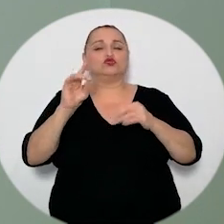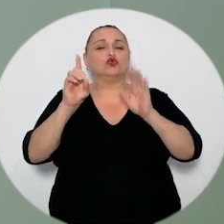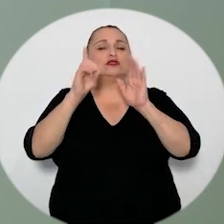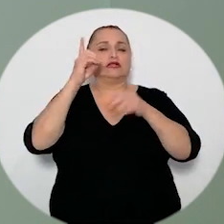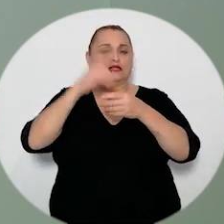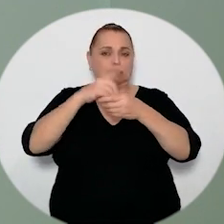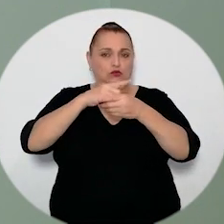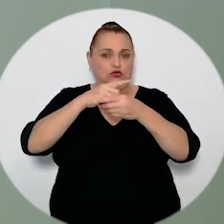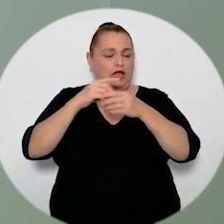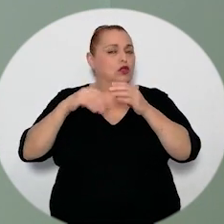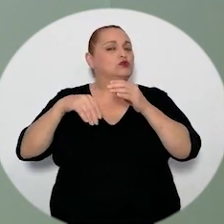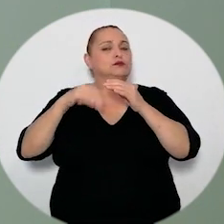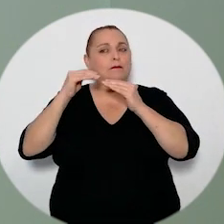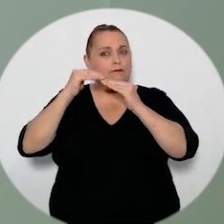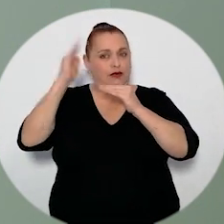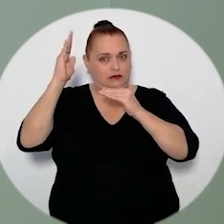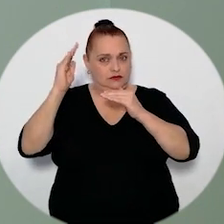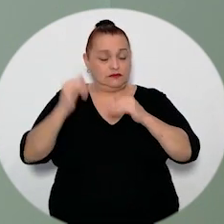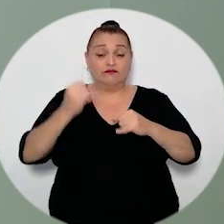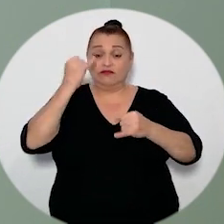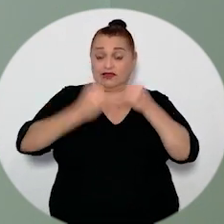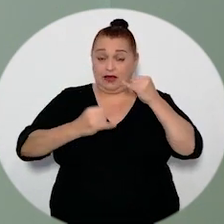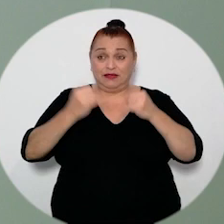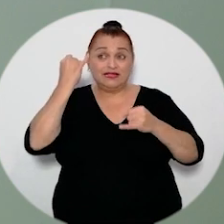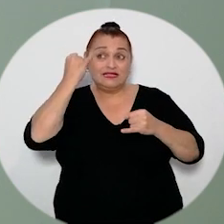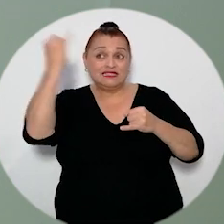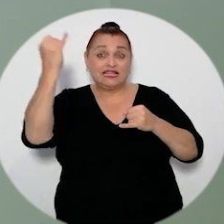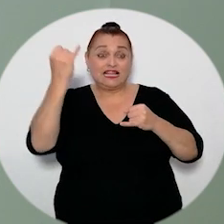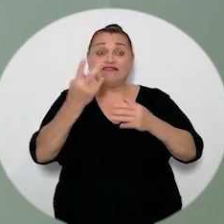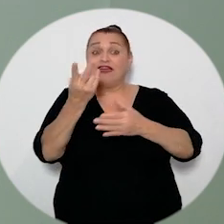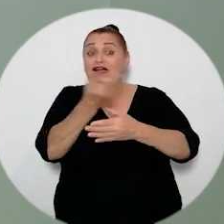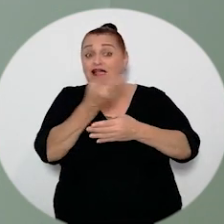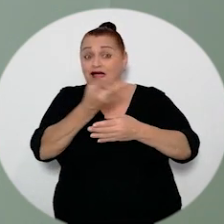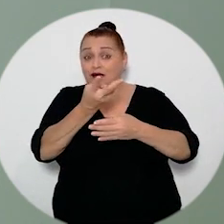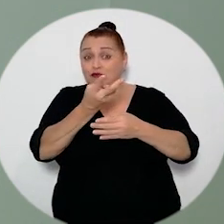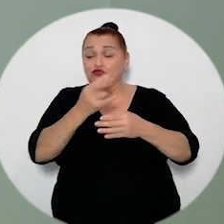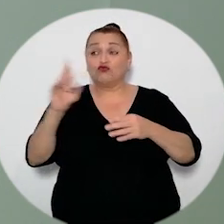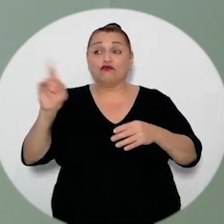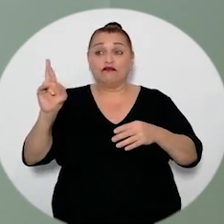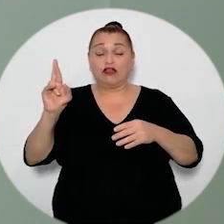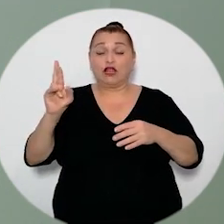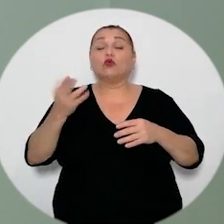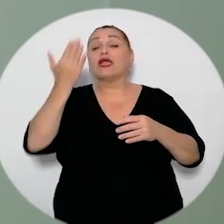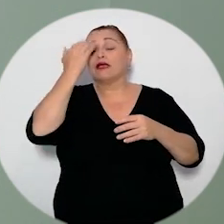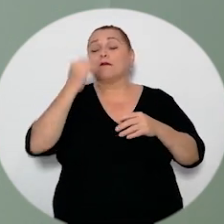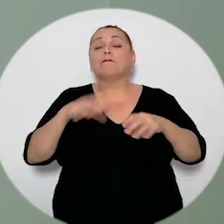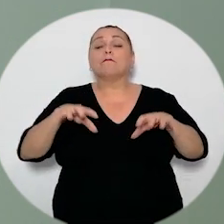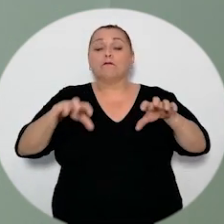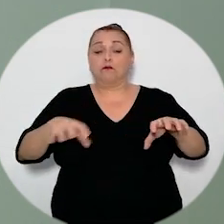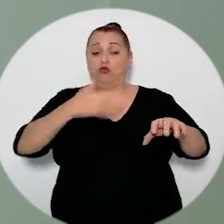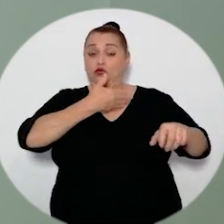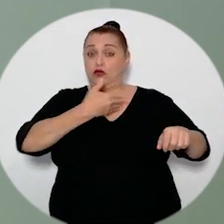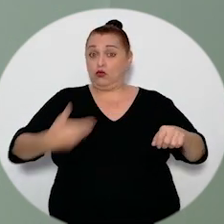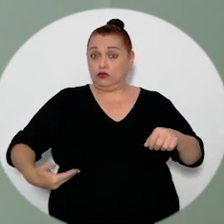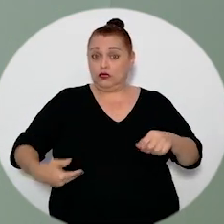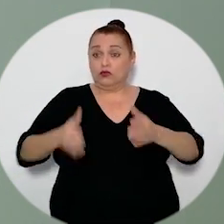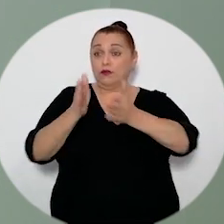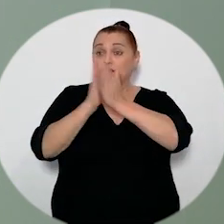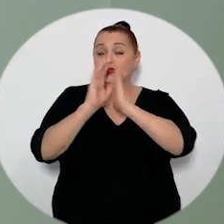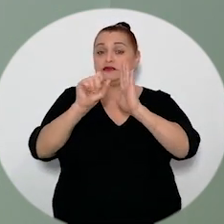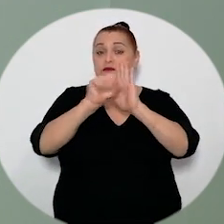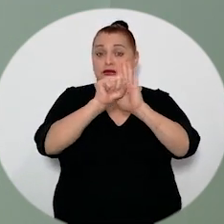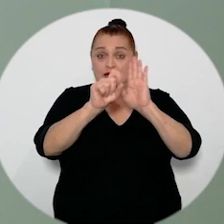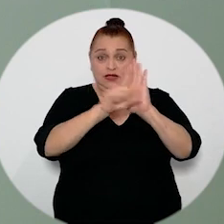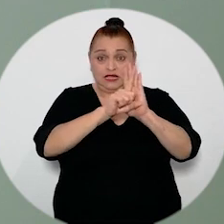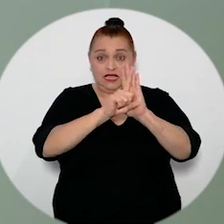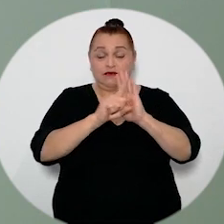38 diputados. Finalmente, en la iniciativa mancomunada, el referéndum se lleva a cabo si el Poder Ejecutivo le solicita a la